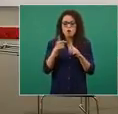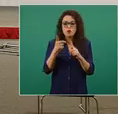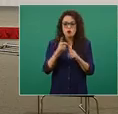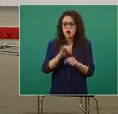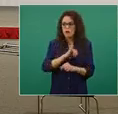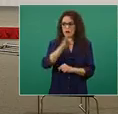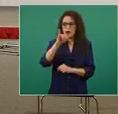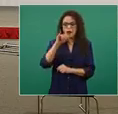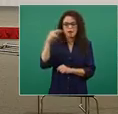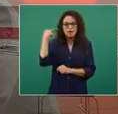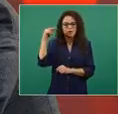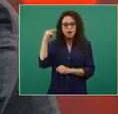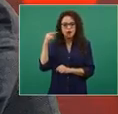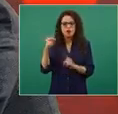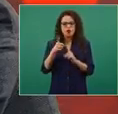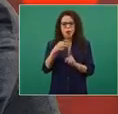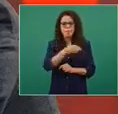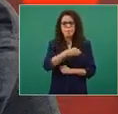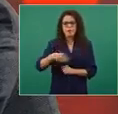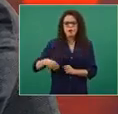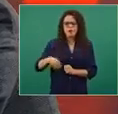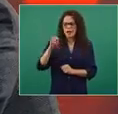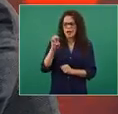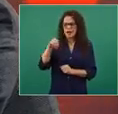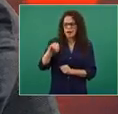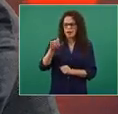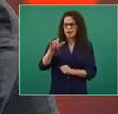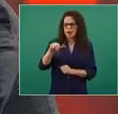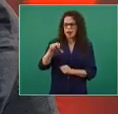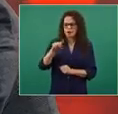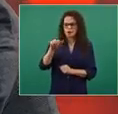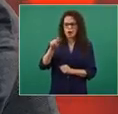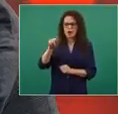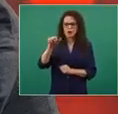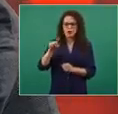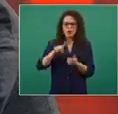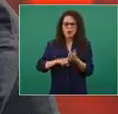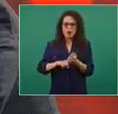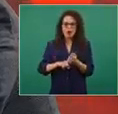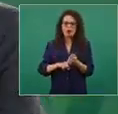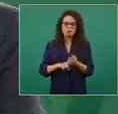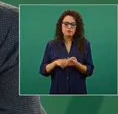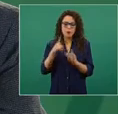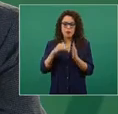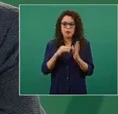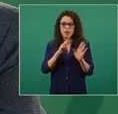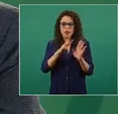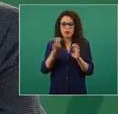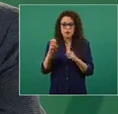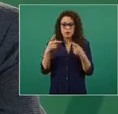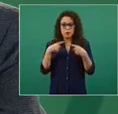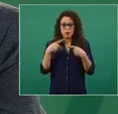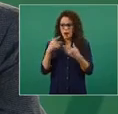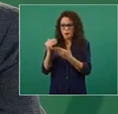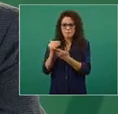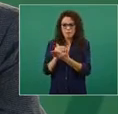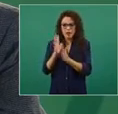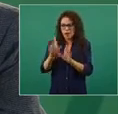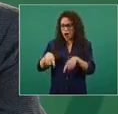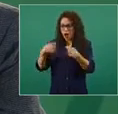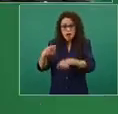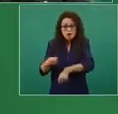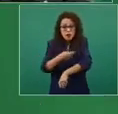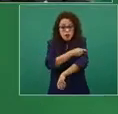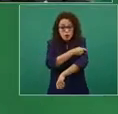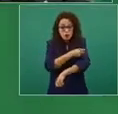del municipio de Emiliano Zapata, Plan del Río, Veracruz, de menos de 1,300 habitantes, y ya les tocó la vacuna a mis paisanos, y